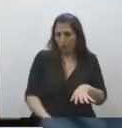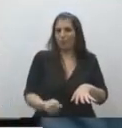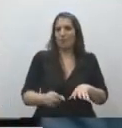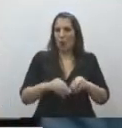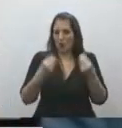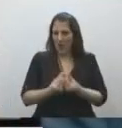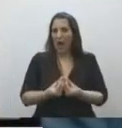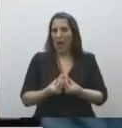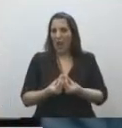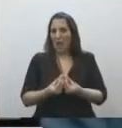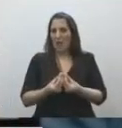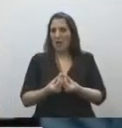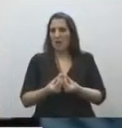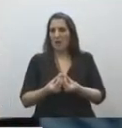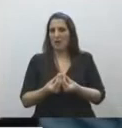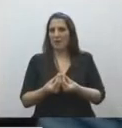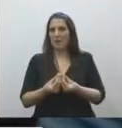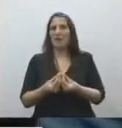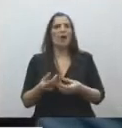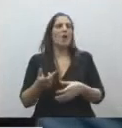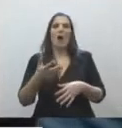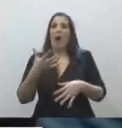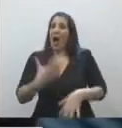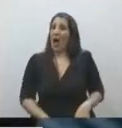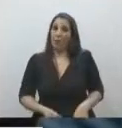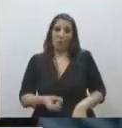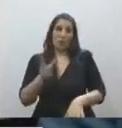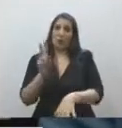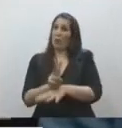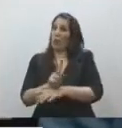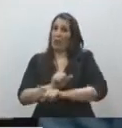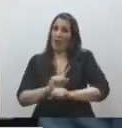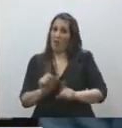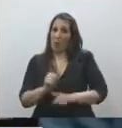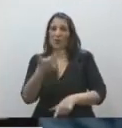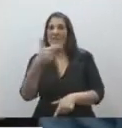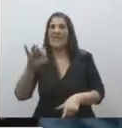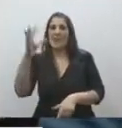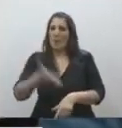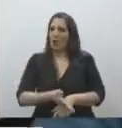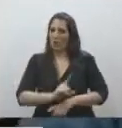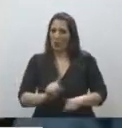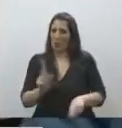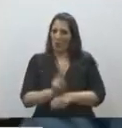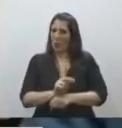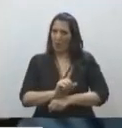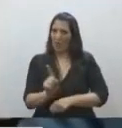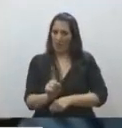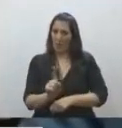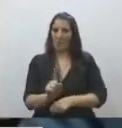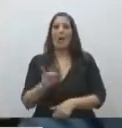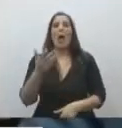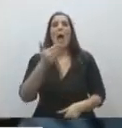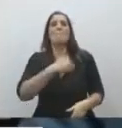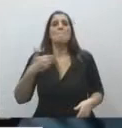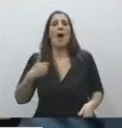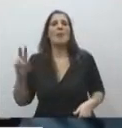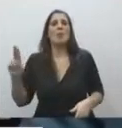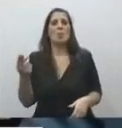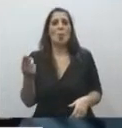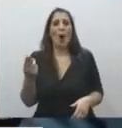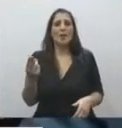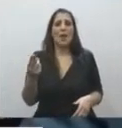yo rescato del gobernador Urtubey es el profundo respeto que ha tenido por nosotros y que a pesar de que le han solicitado en